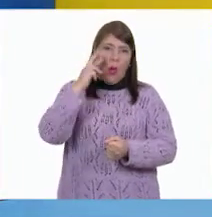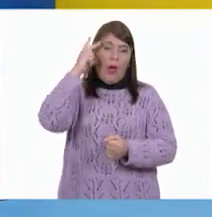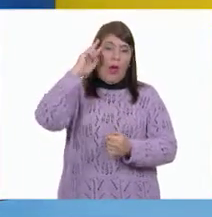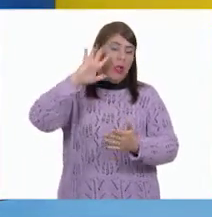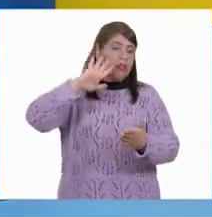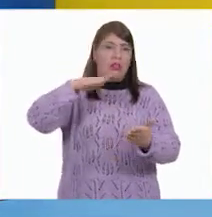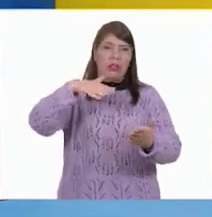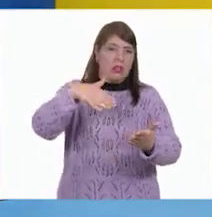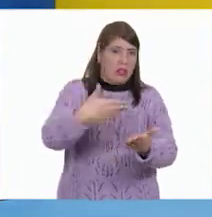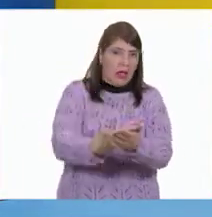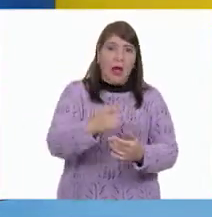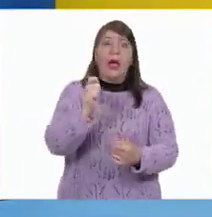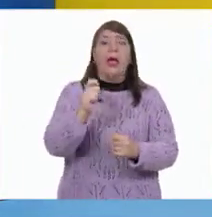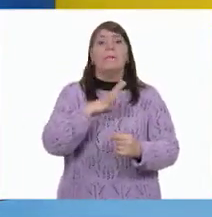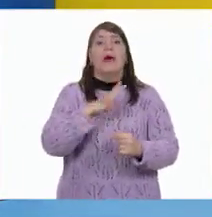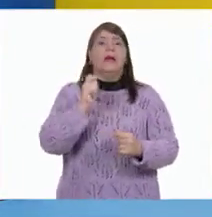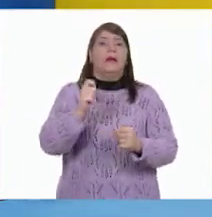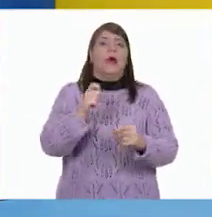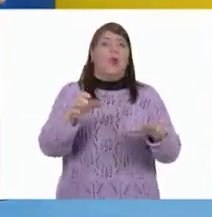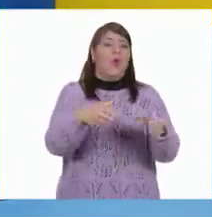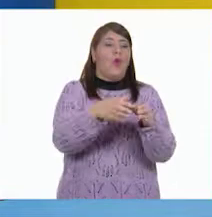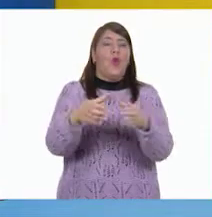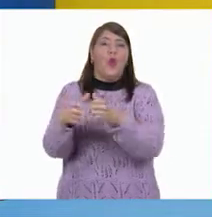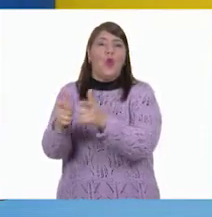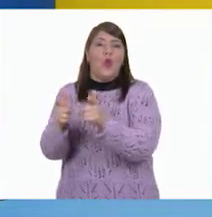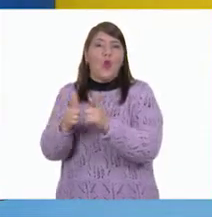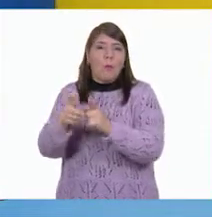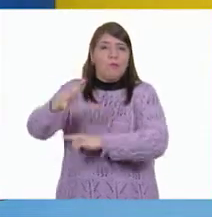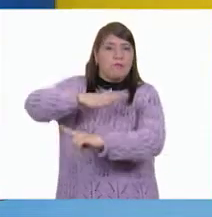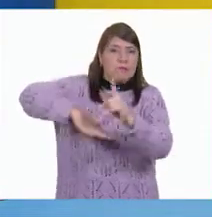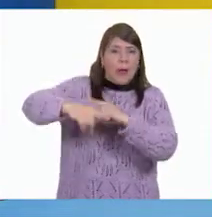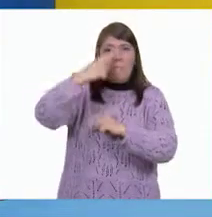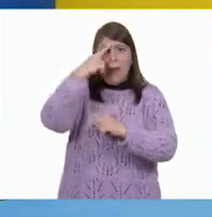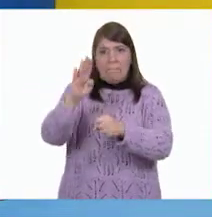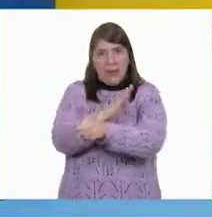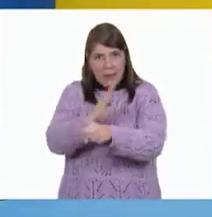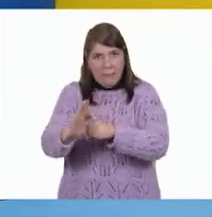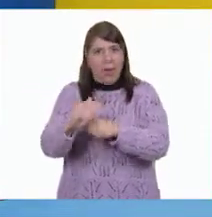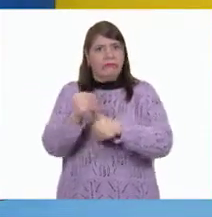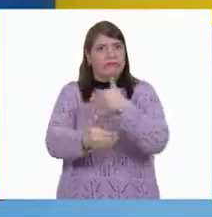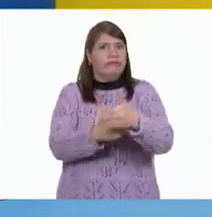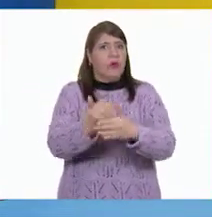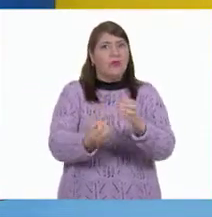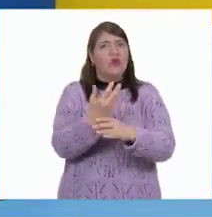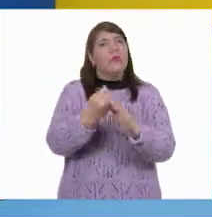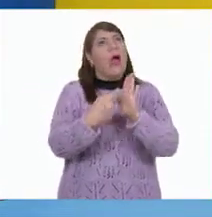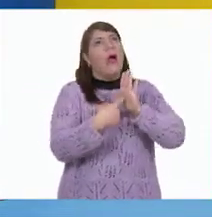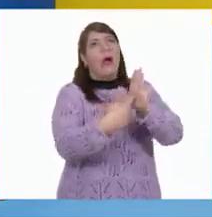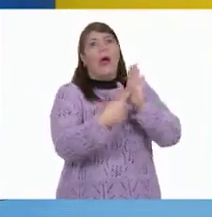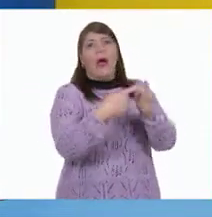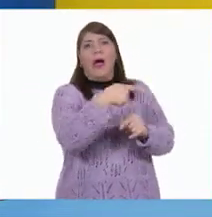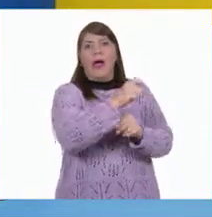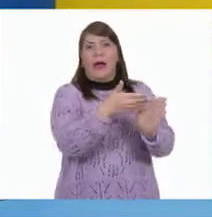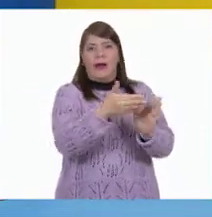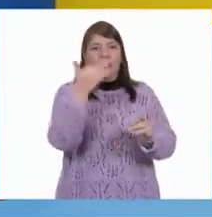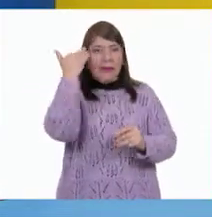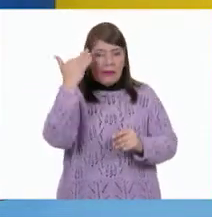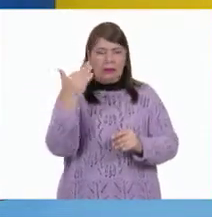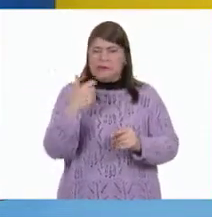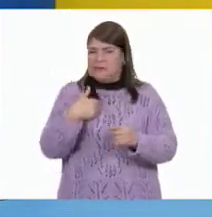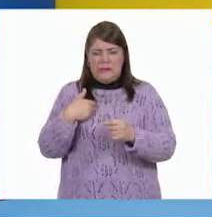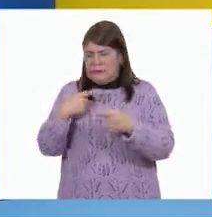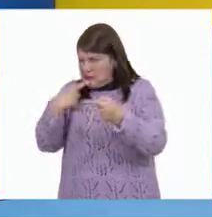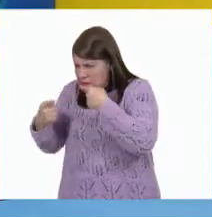clases populares, que se supone que eran las beneficiarias del progreso económico tan publicitado por el régimen, comenzaron a